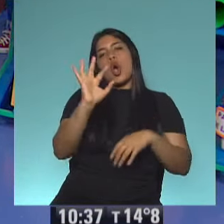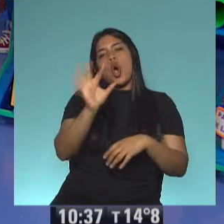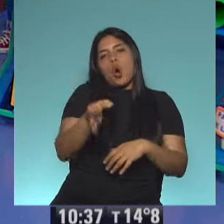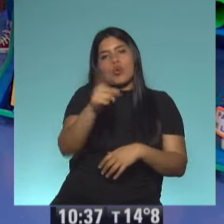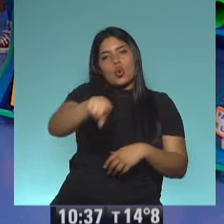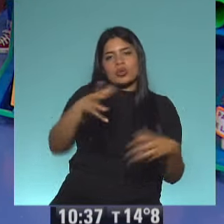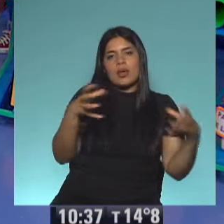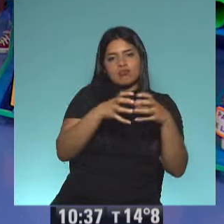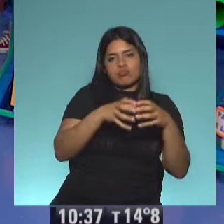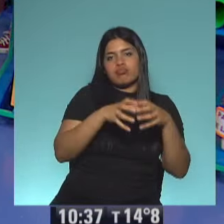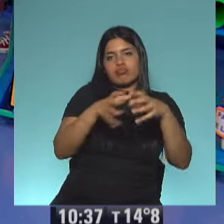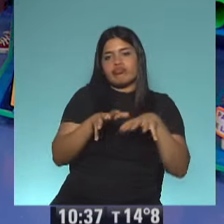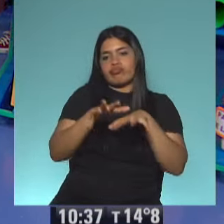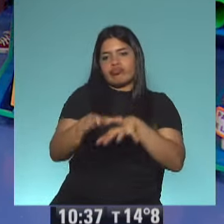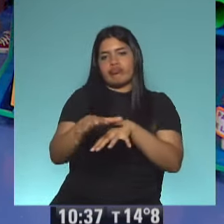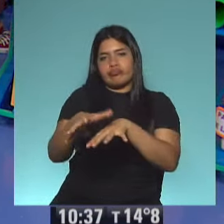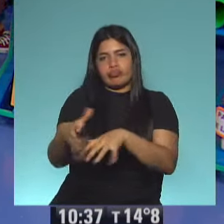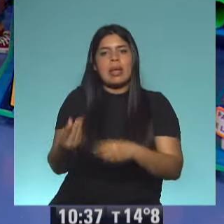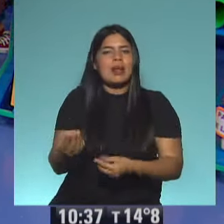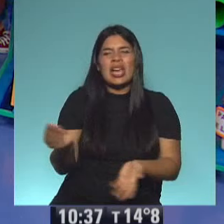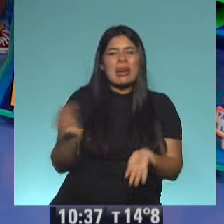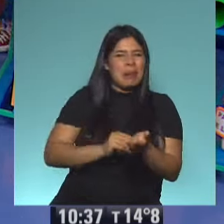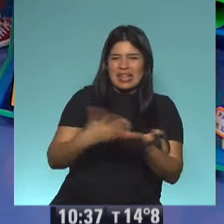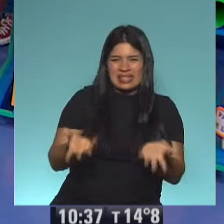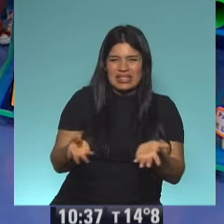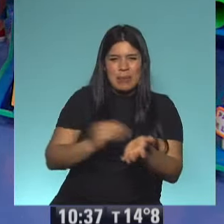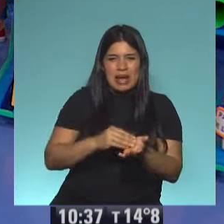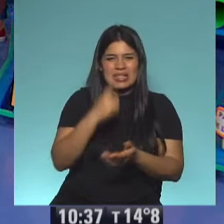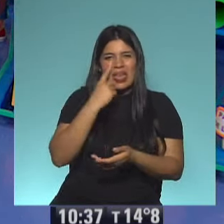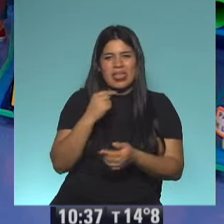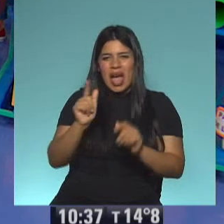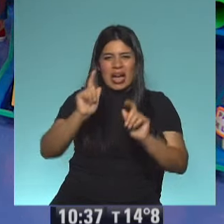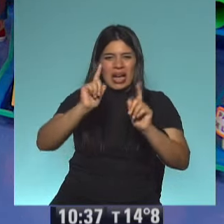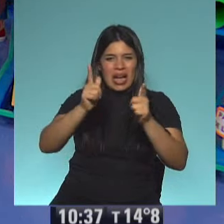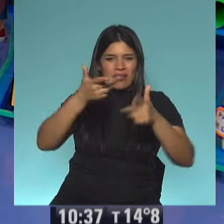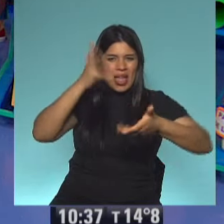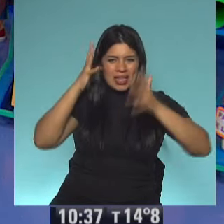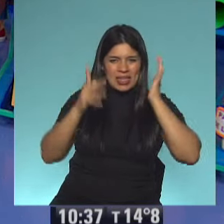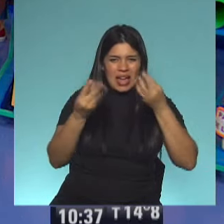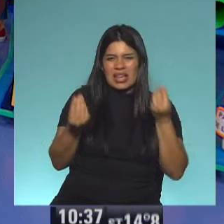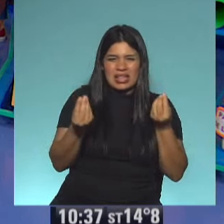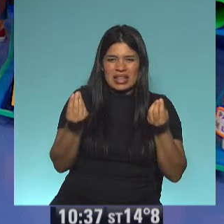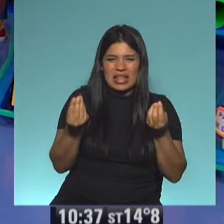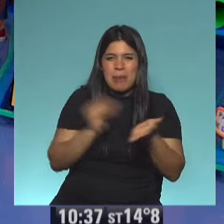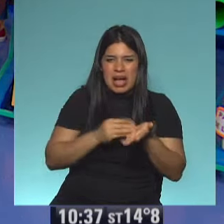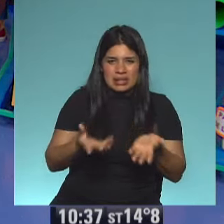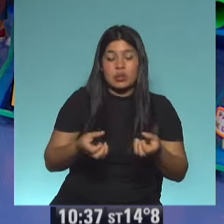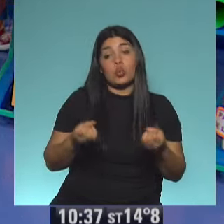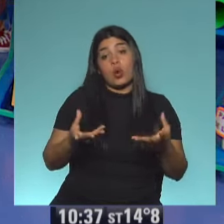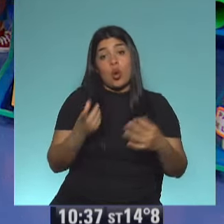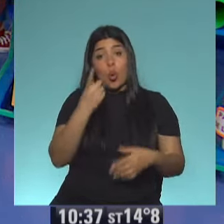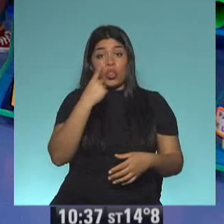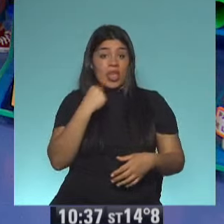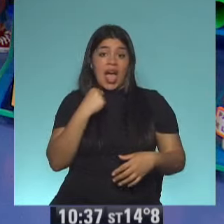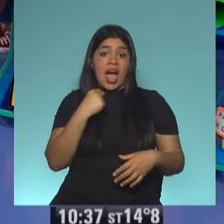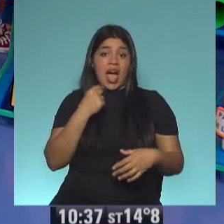¿qué otras cosas pasan en Lincoln? ¿Cómo es un día en el carnaval? Claro. Bueno, un día de carnaval es un día de